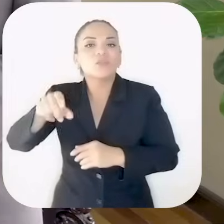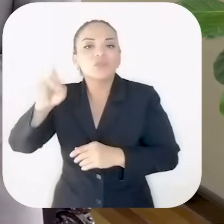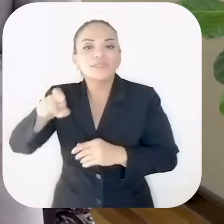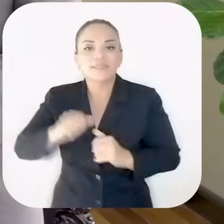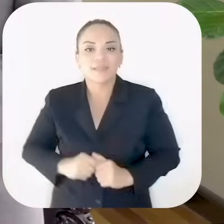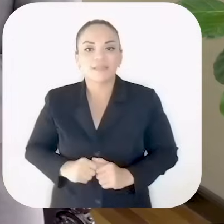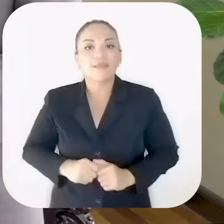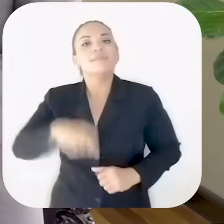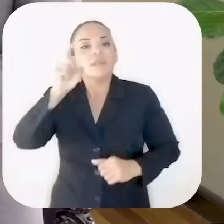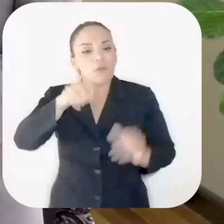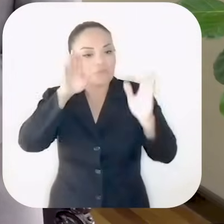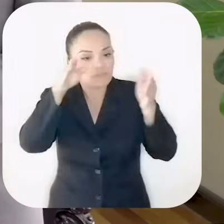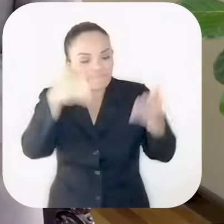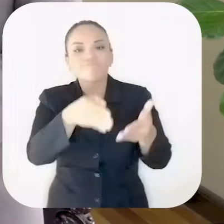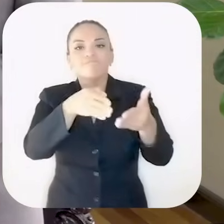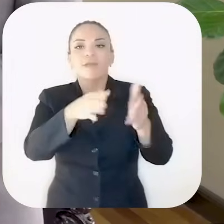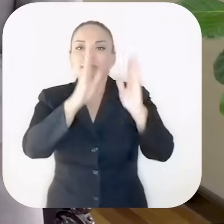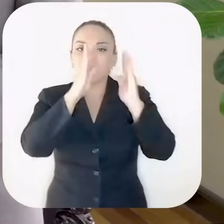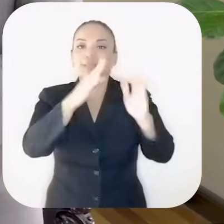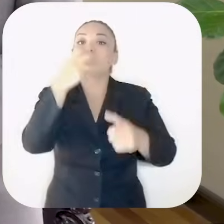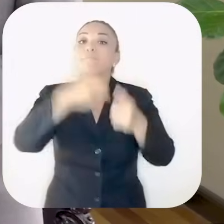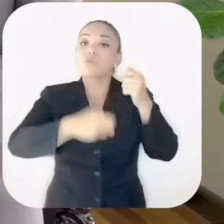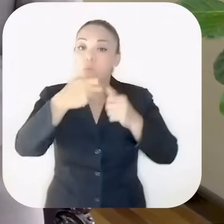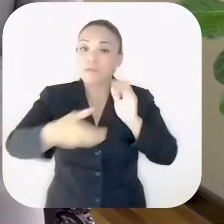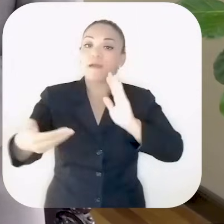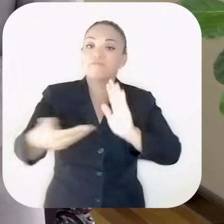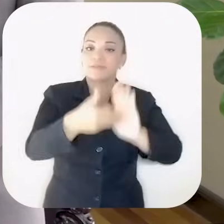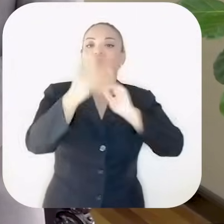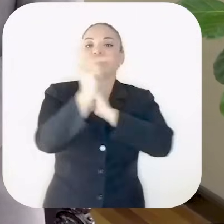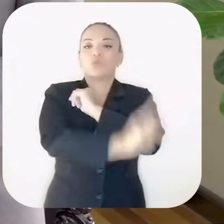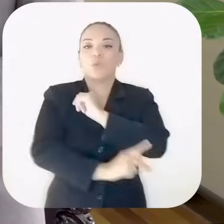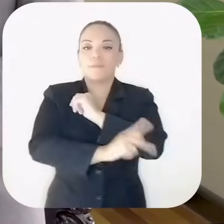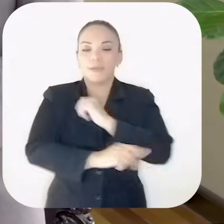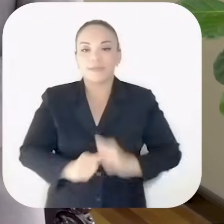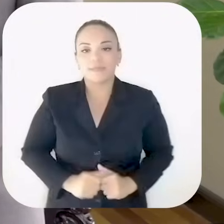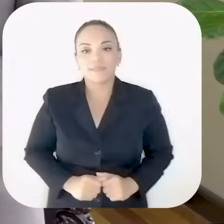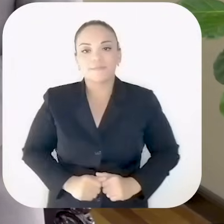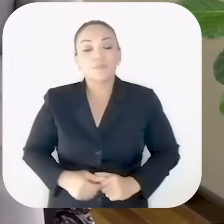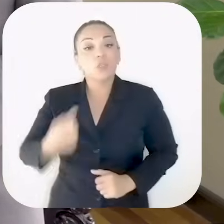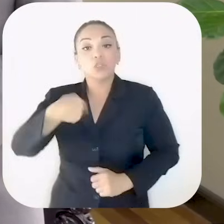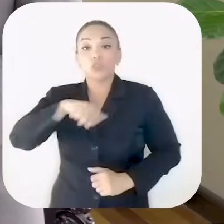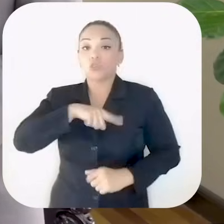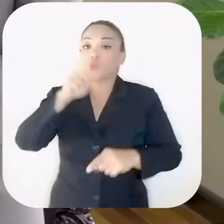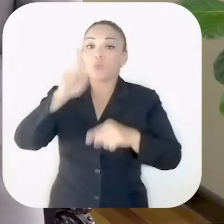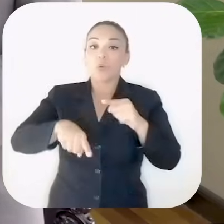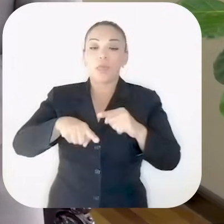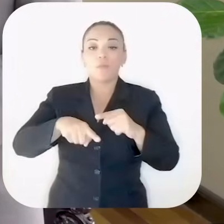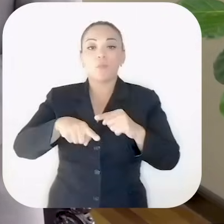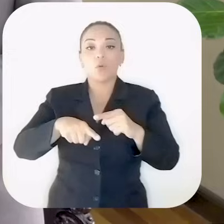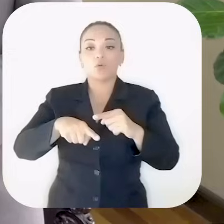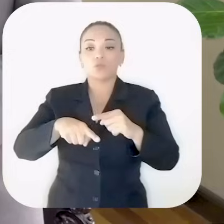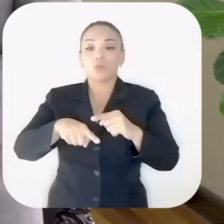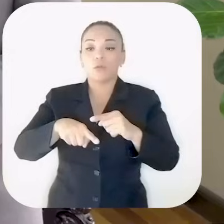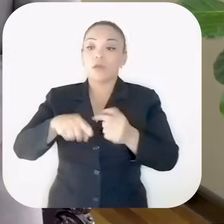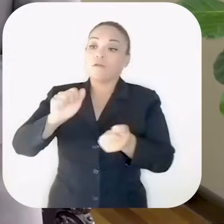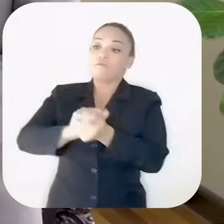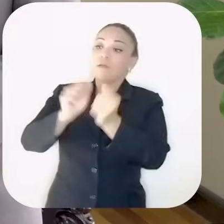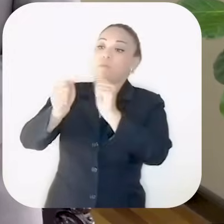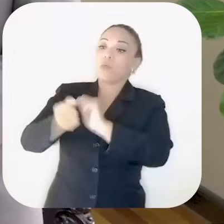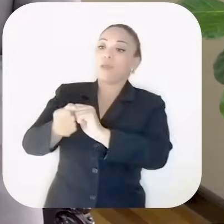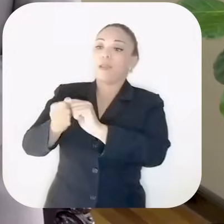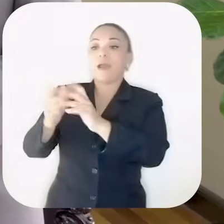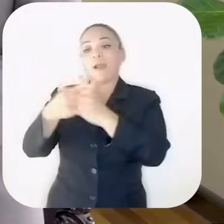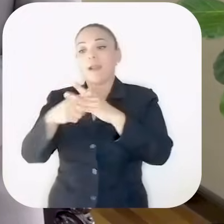el problema que nos está afectando. No podemos hablar de la remodelación de la casa cuando